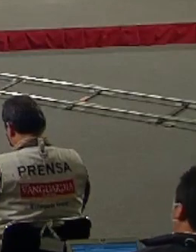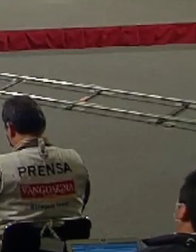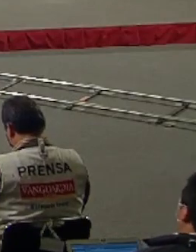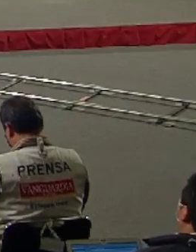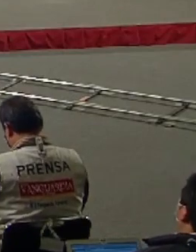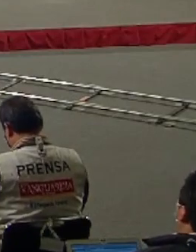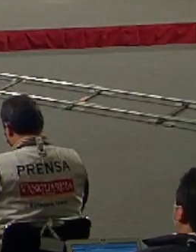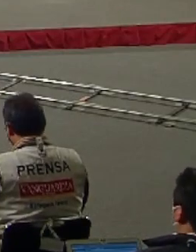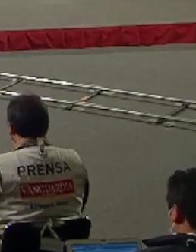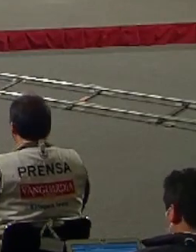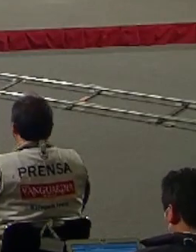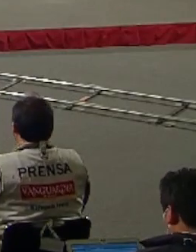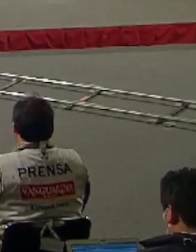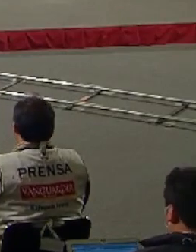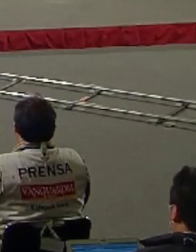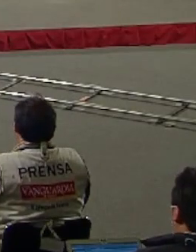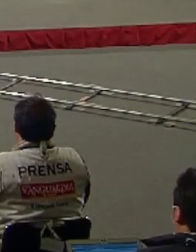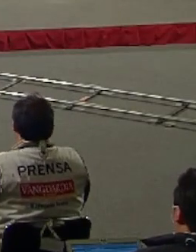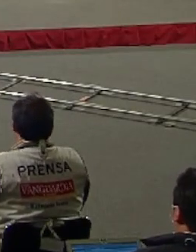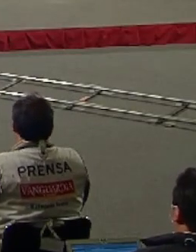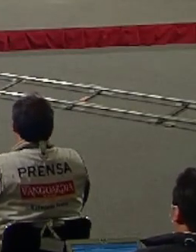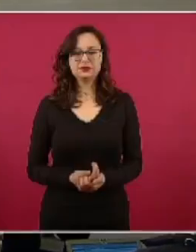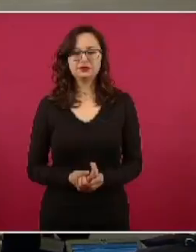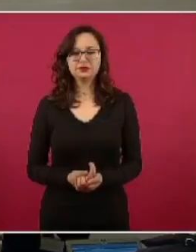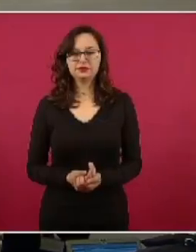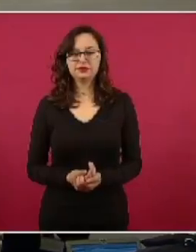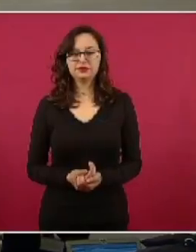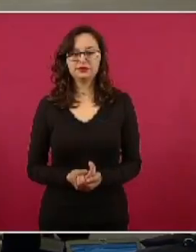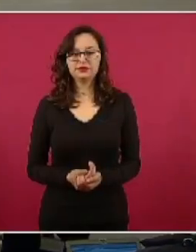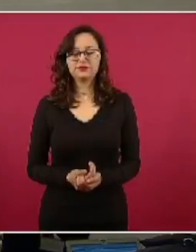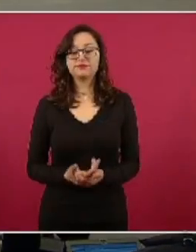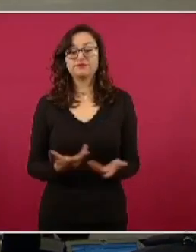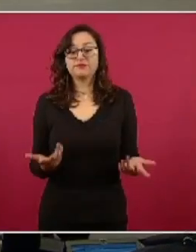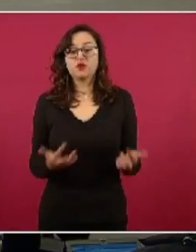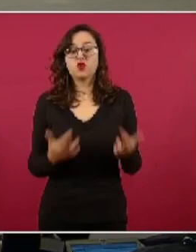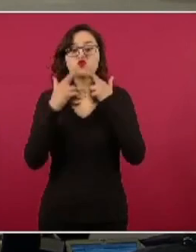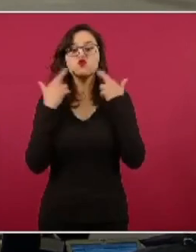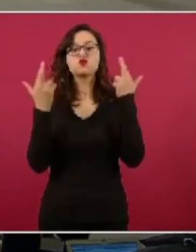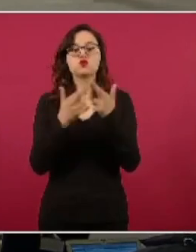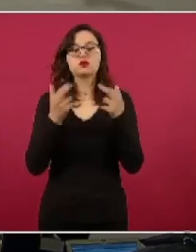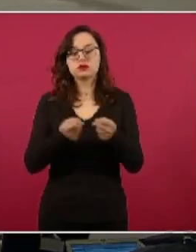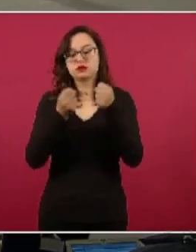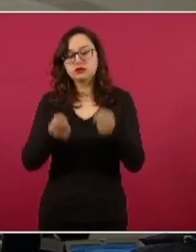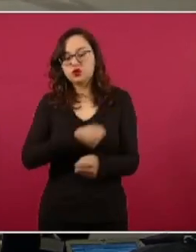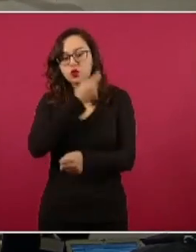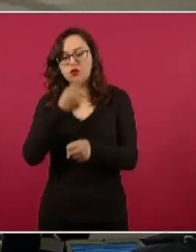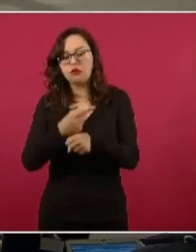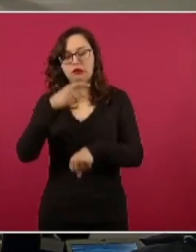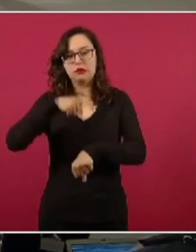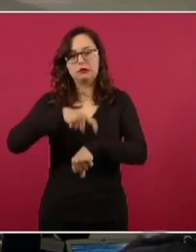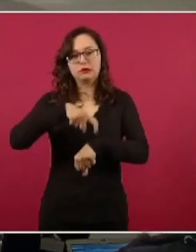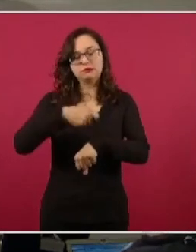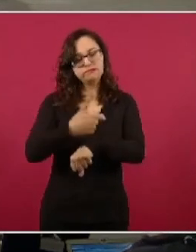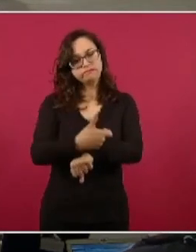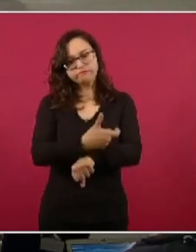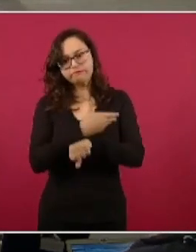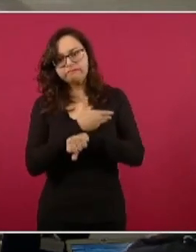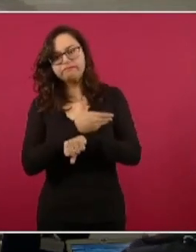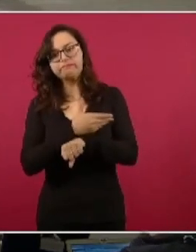Es que nos llevó mucho tiempo la reunión de seguridad el día de hoy,